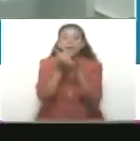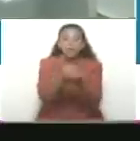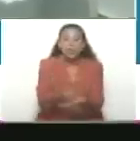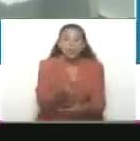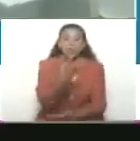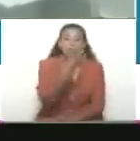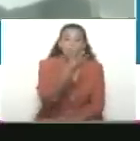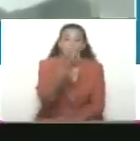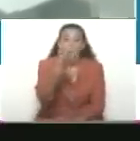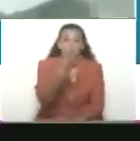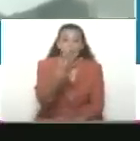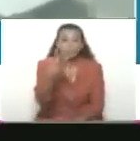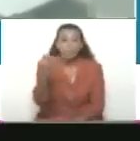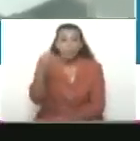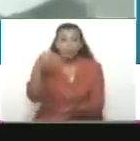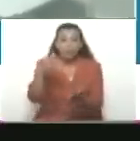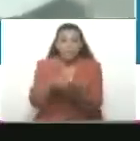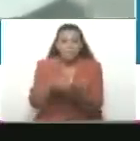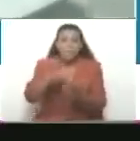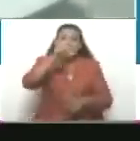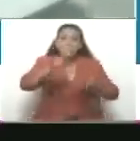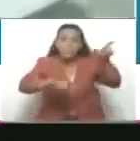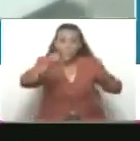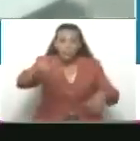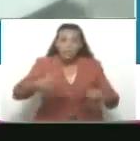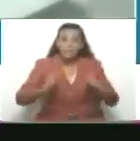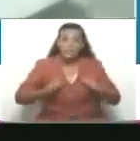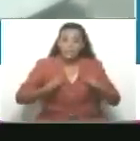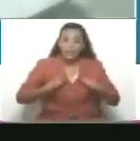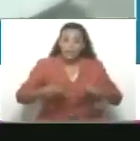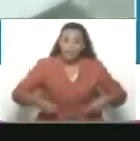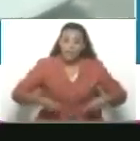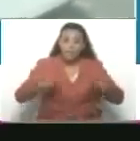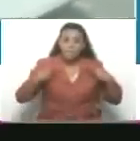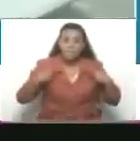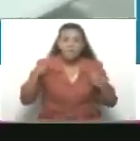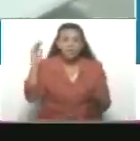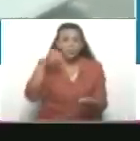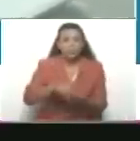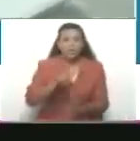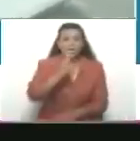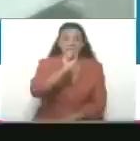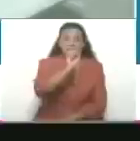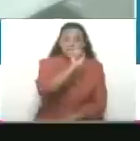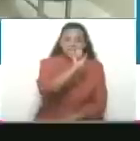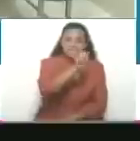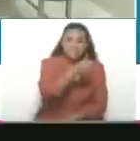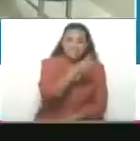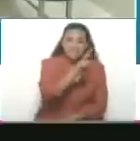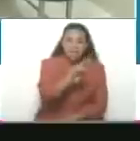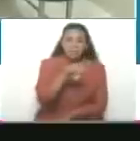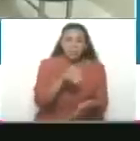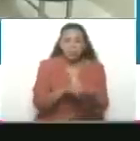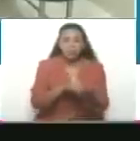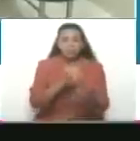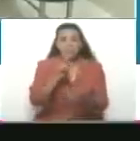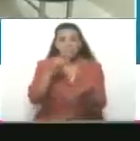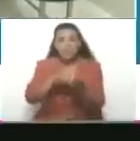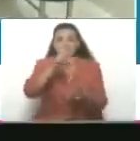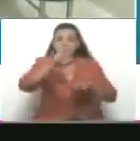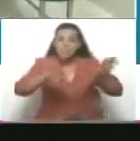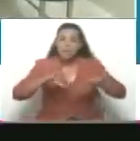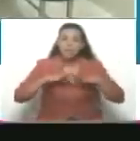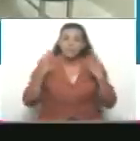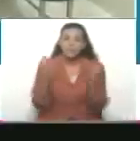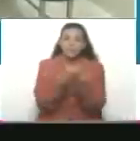de 450,000 habitantes es decir 112,000 familias nosotros